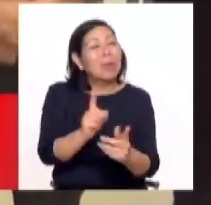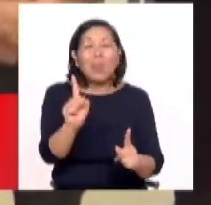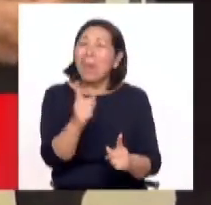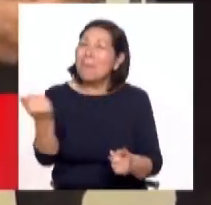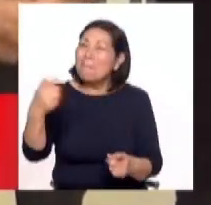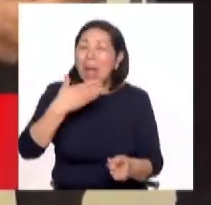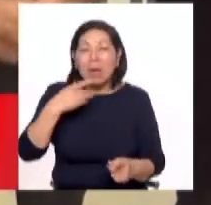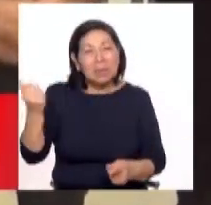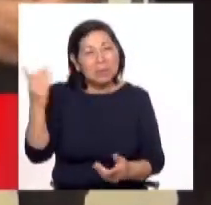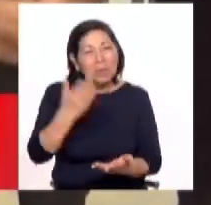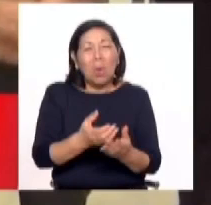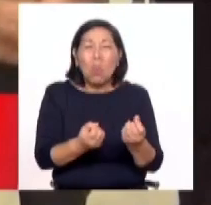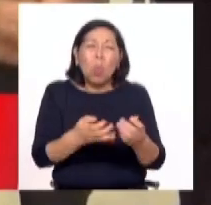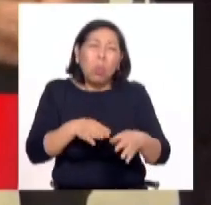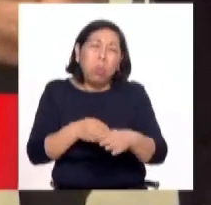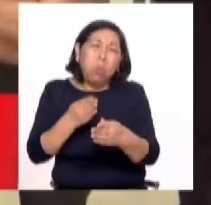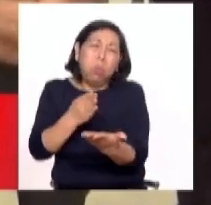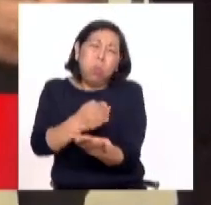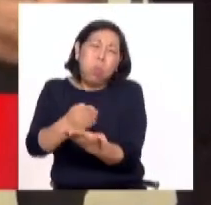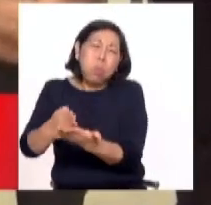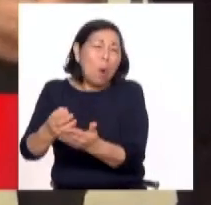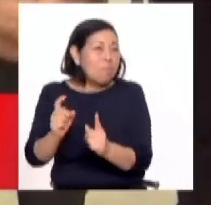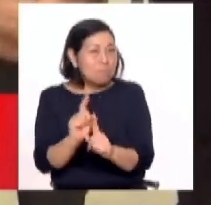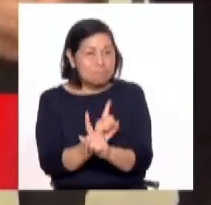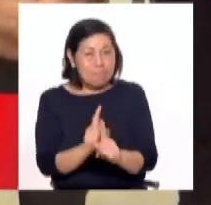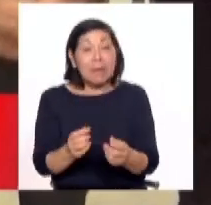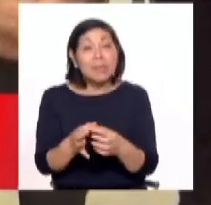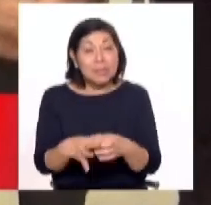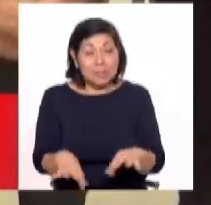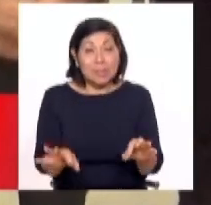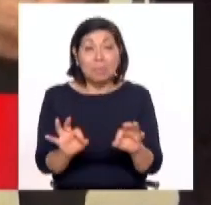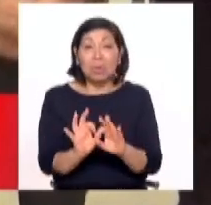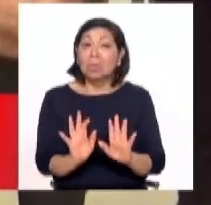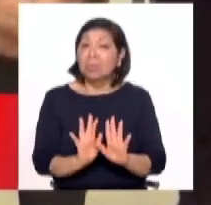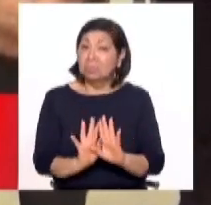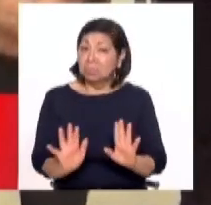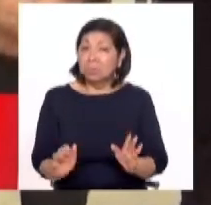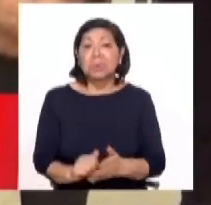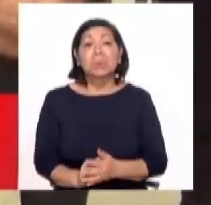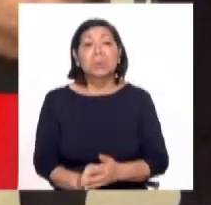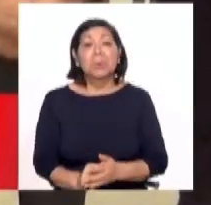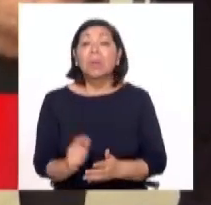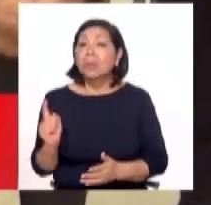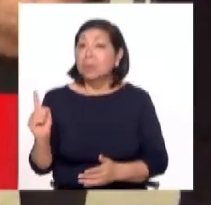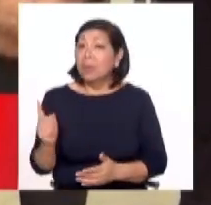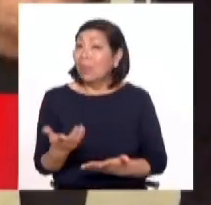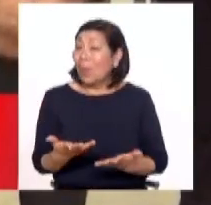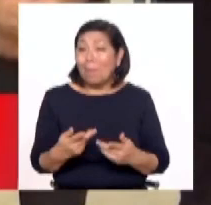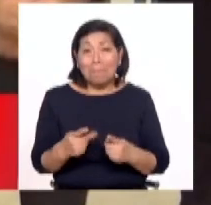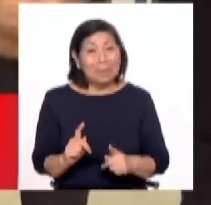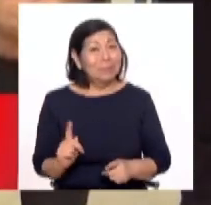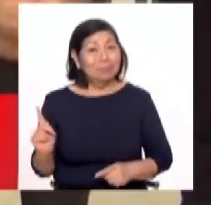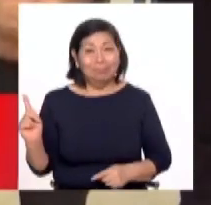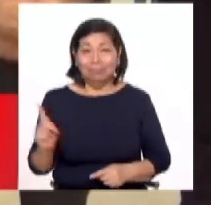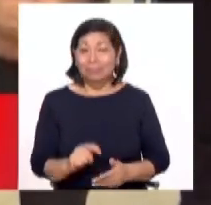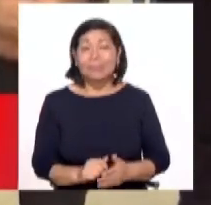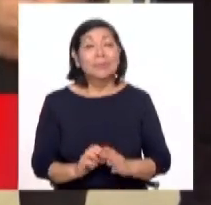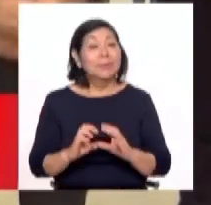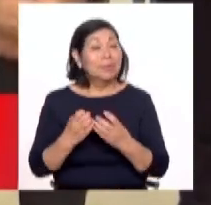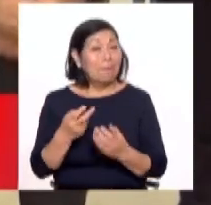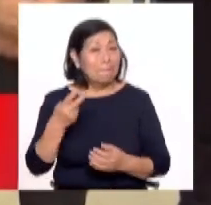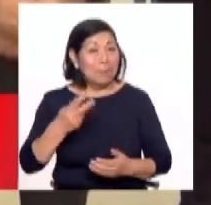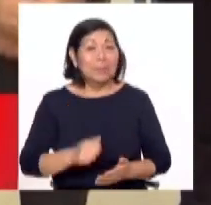abarrotar el número de vehículos o de personas. Es importante que vengan sin ingesta de bebidas alcohólicas porque no se va a permitir el ingreso al